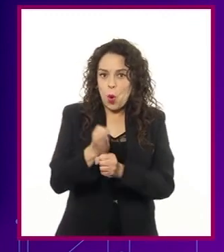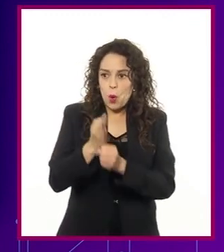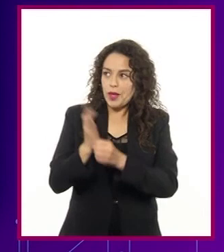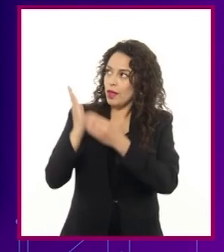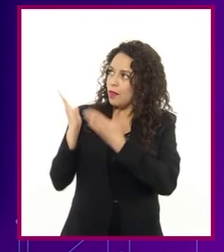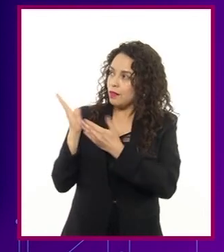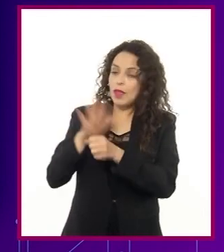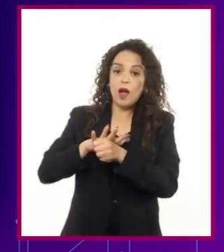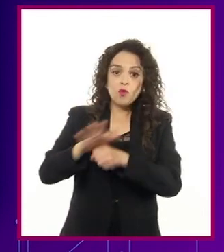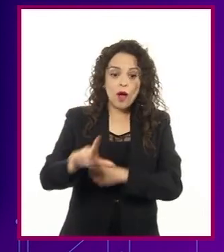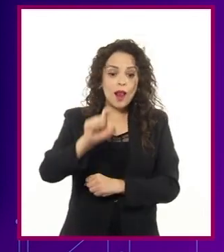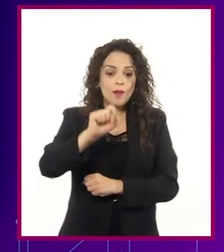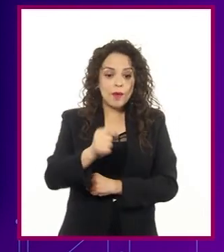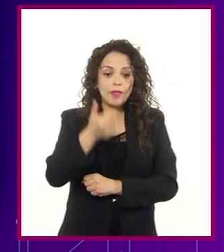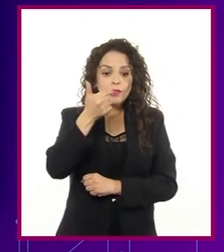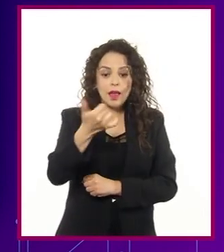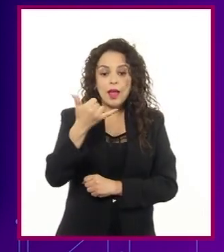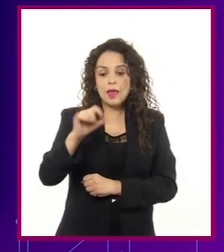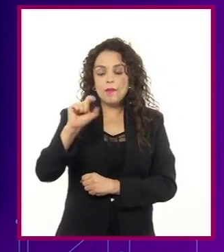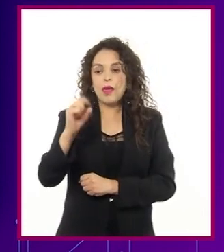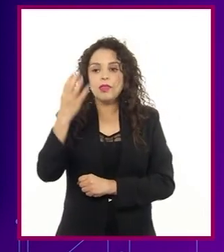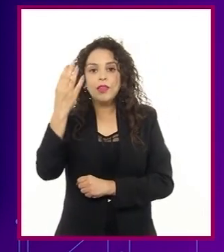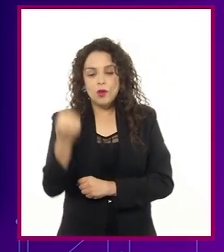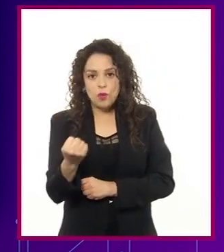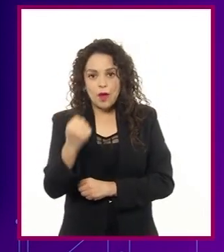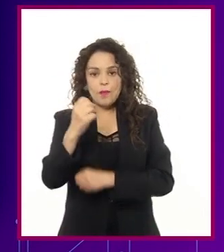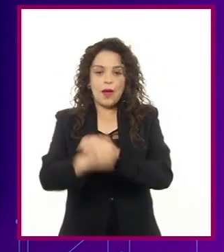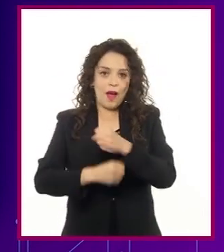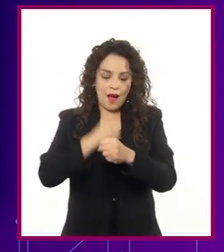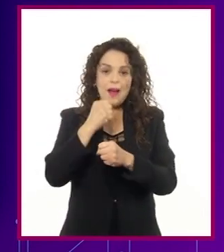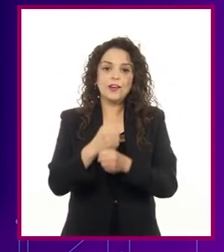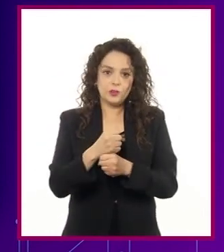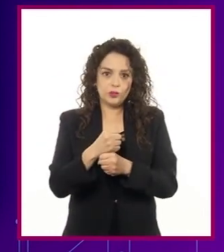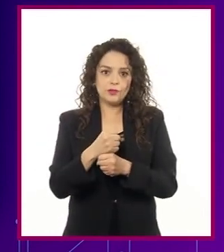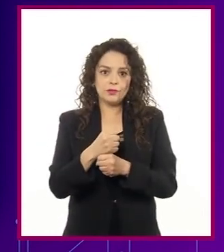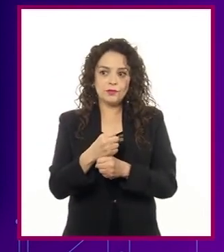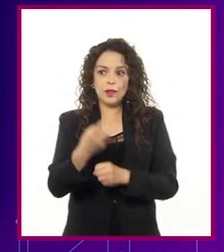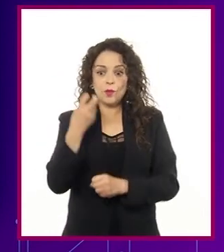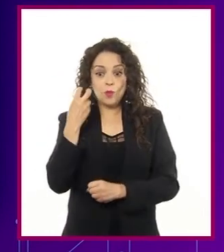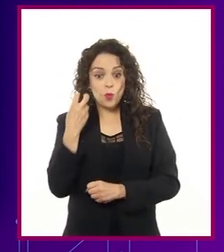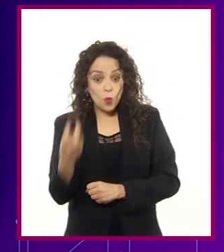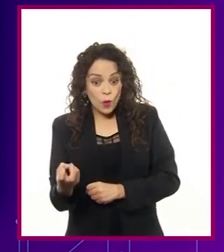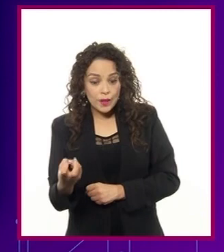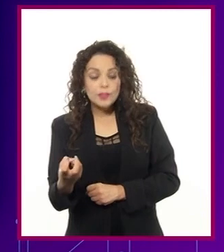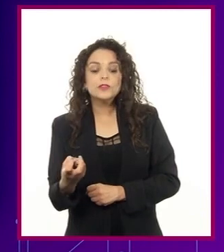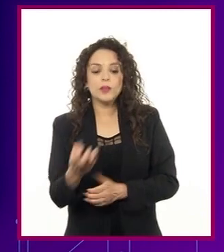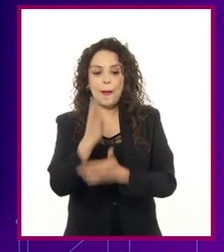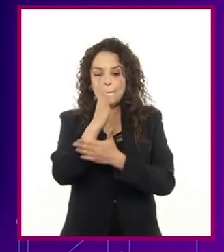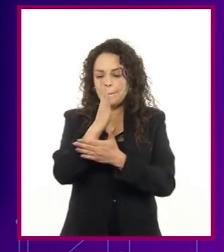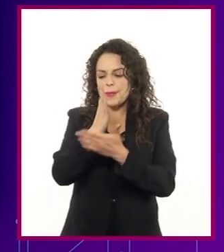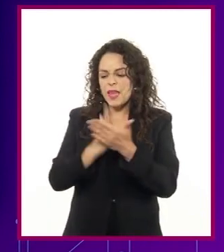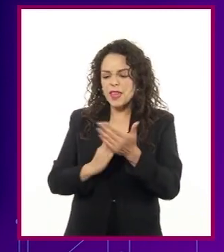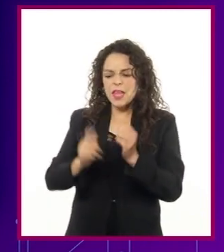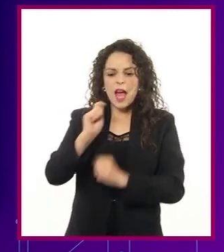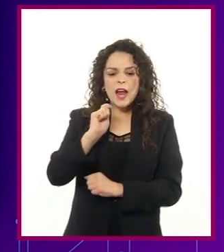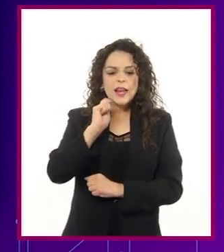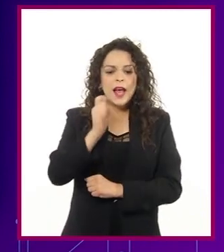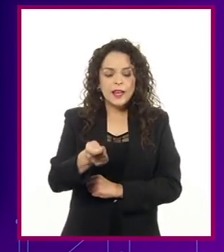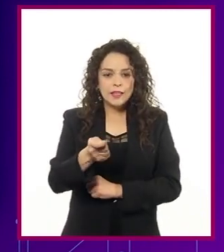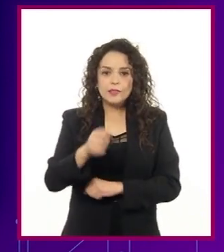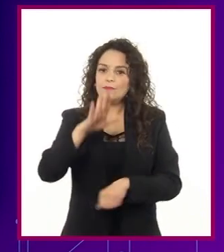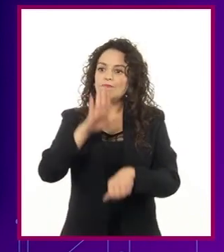modas son 27 y 29 años. Por lo tanto, la mediana es el parámetro que